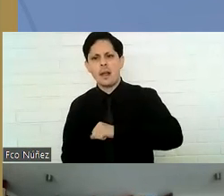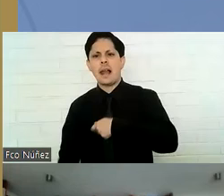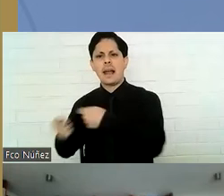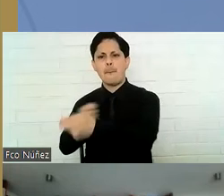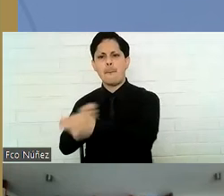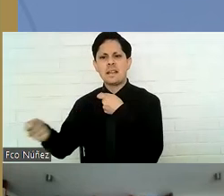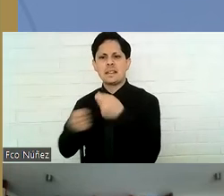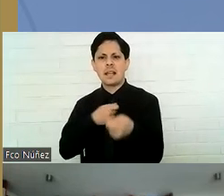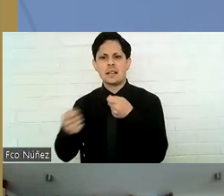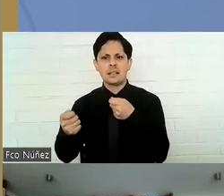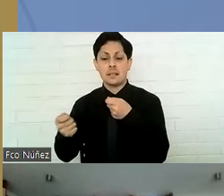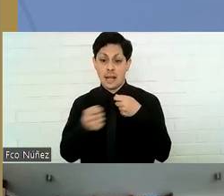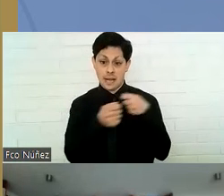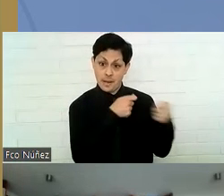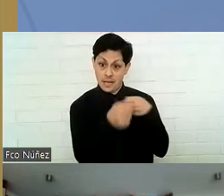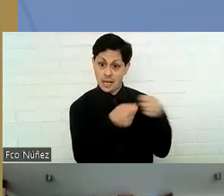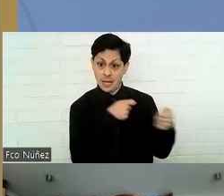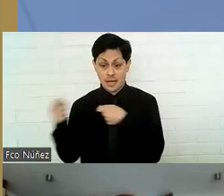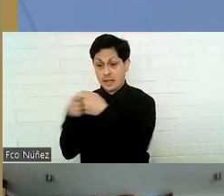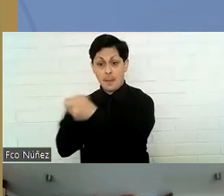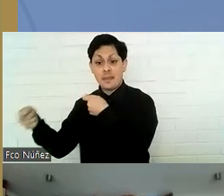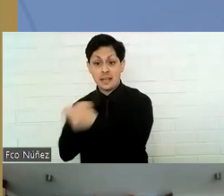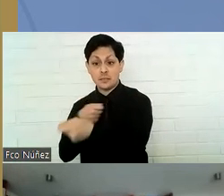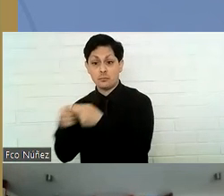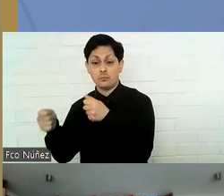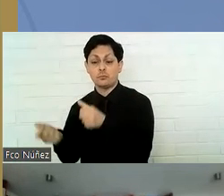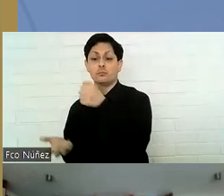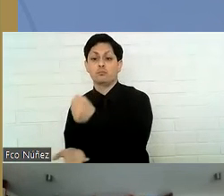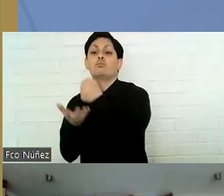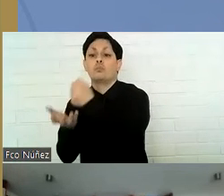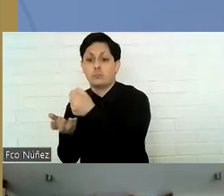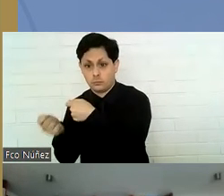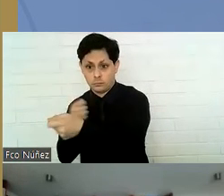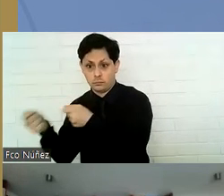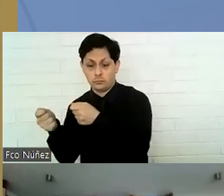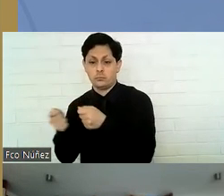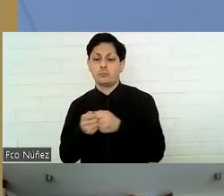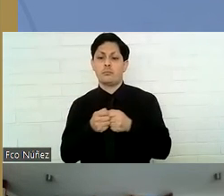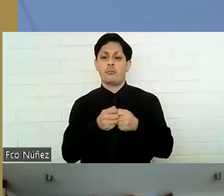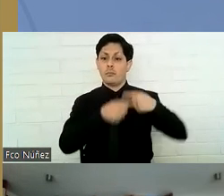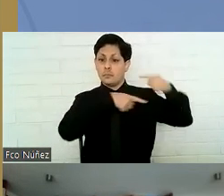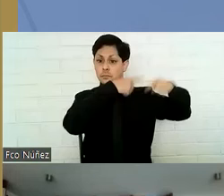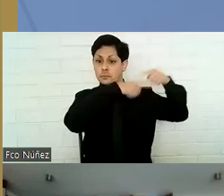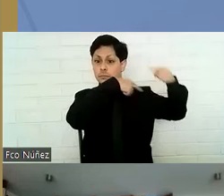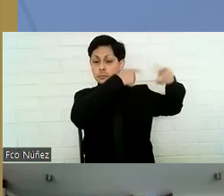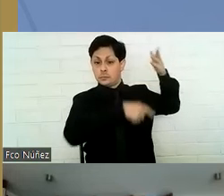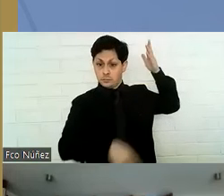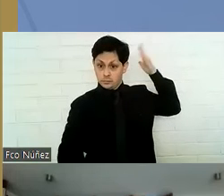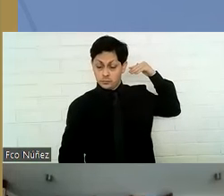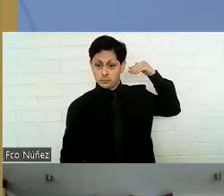capitalismo versus, que ahí viene la oposición, las civilizaciones originarias de esta